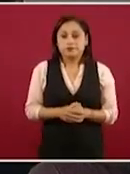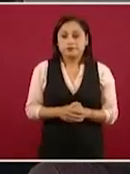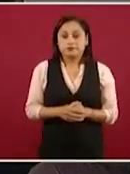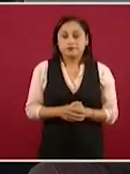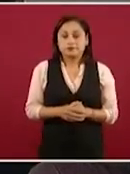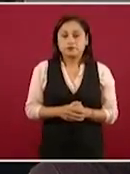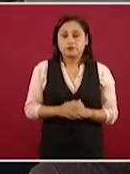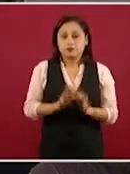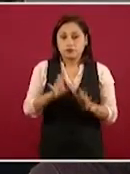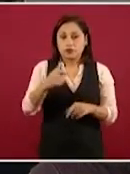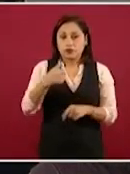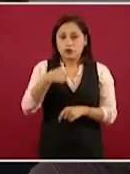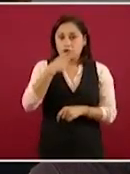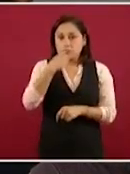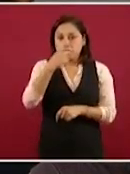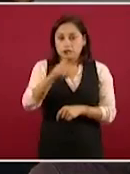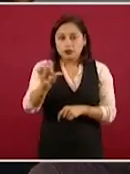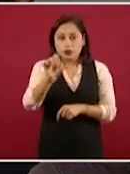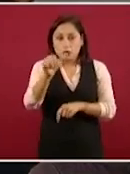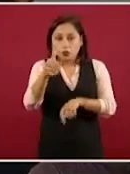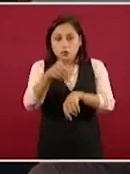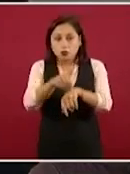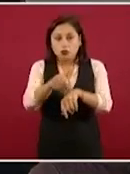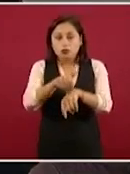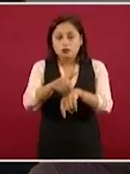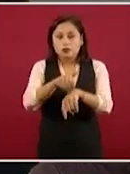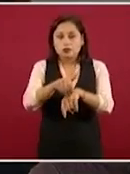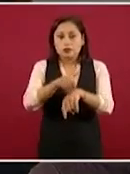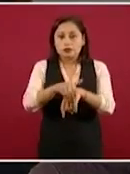el dato de que